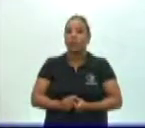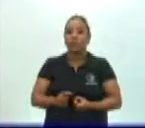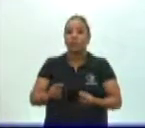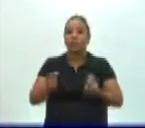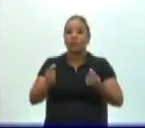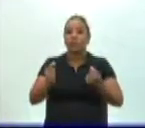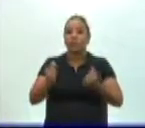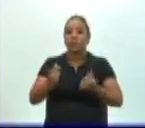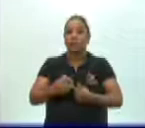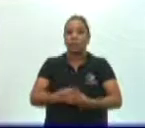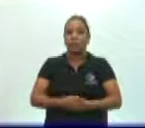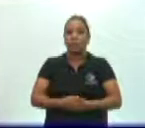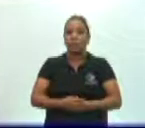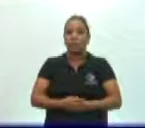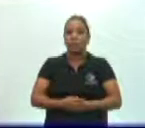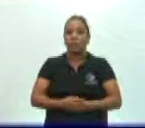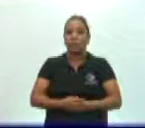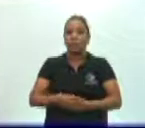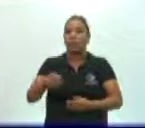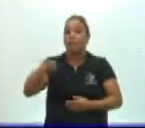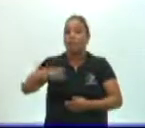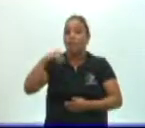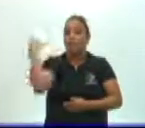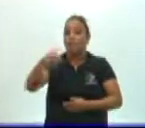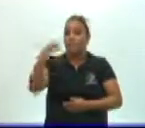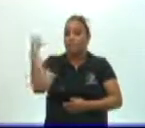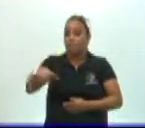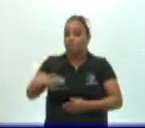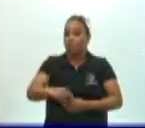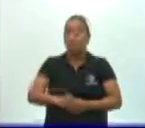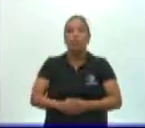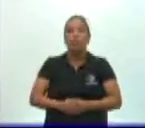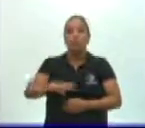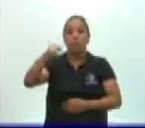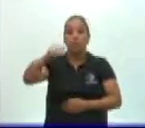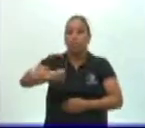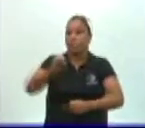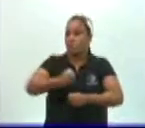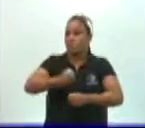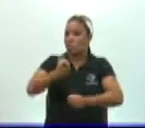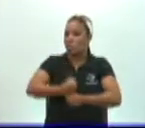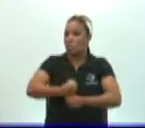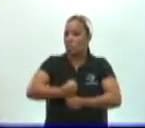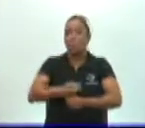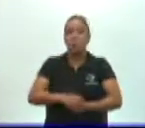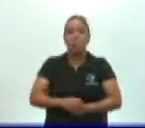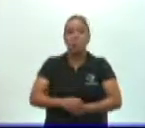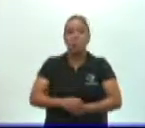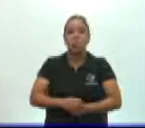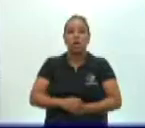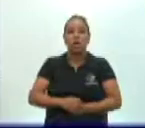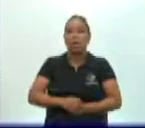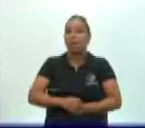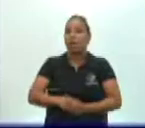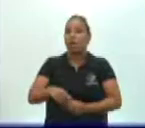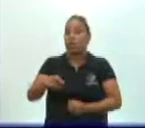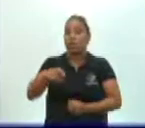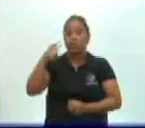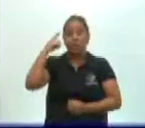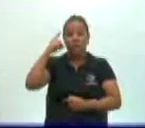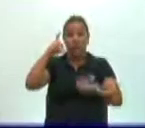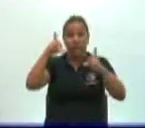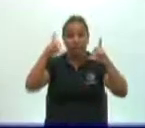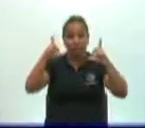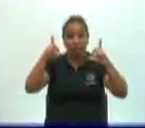los obreros se fueron consolidando la explotación de estos obreros. ¿Por qué no recordamos algunas imágenes de